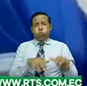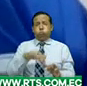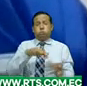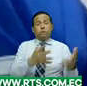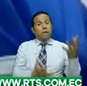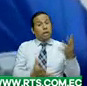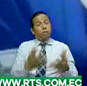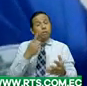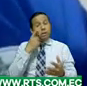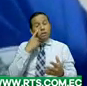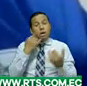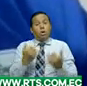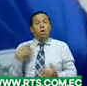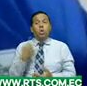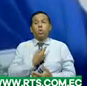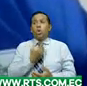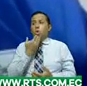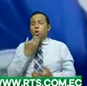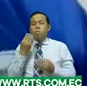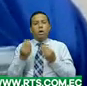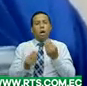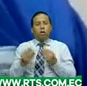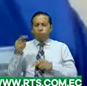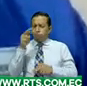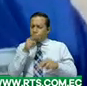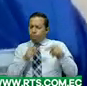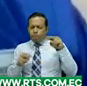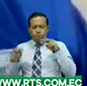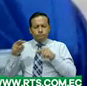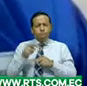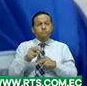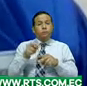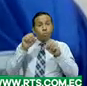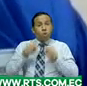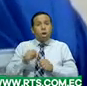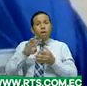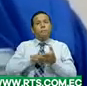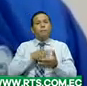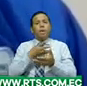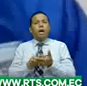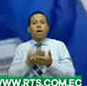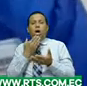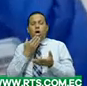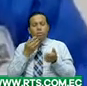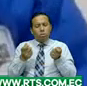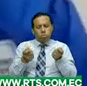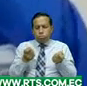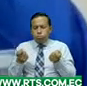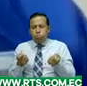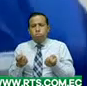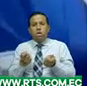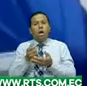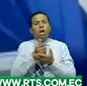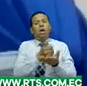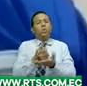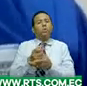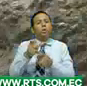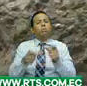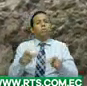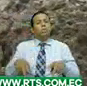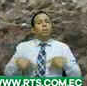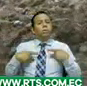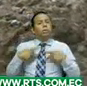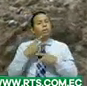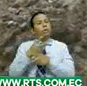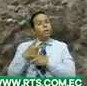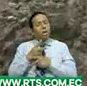tomar estrategias para poder precautelar la vida de los ciudadanos que se encuentren en el área de riesgo.